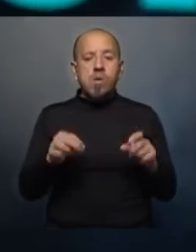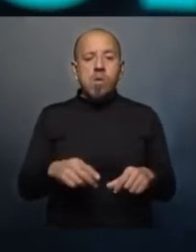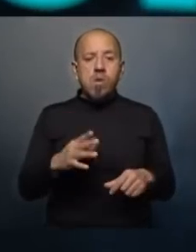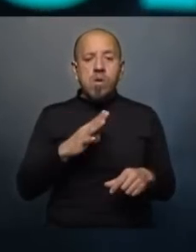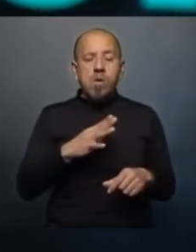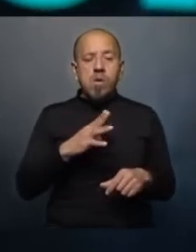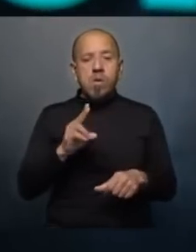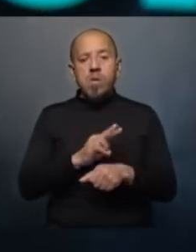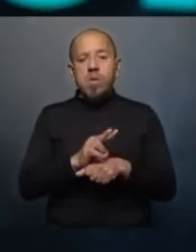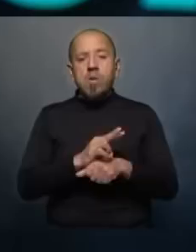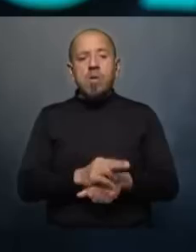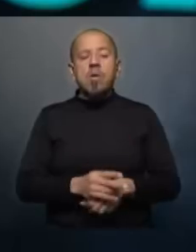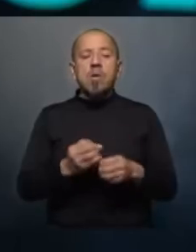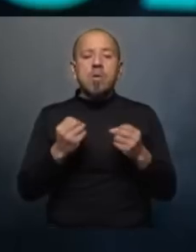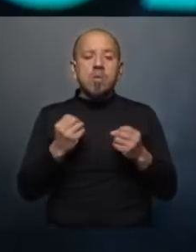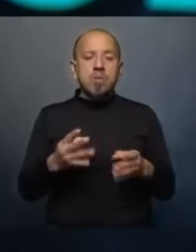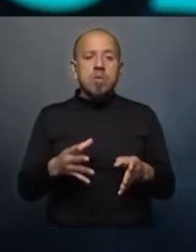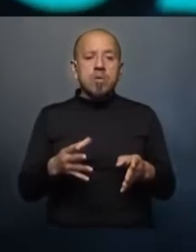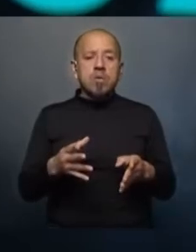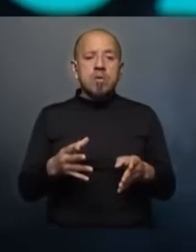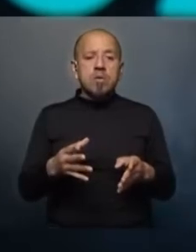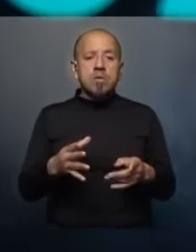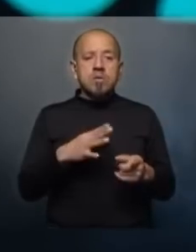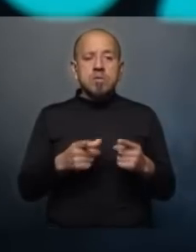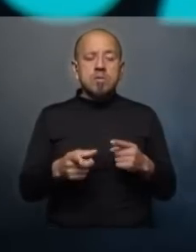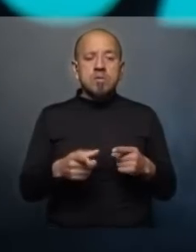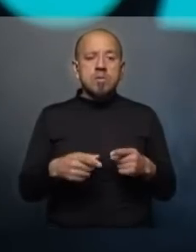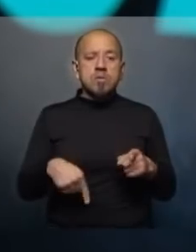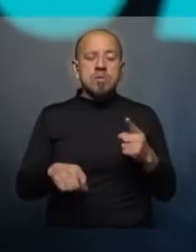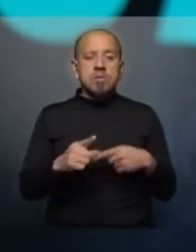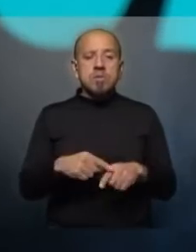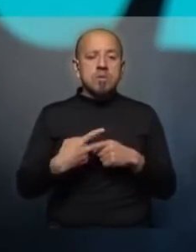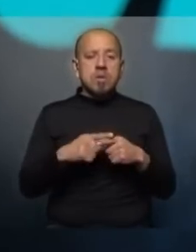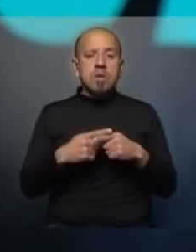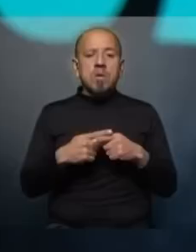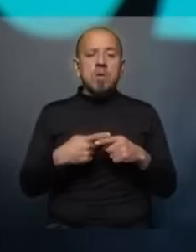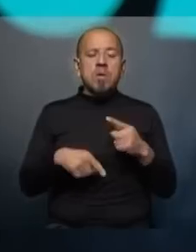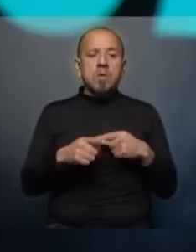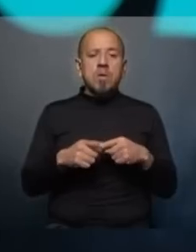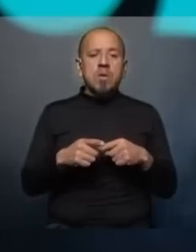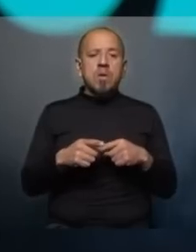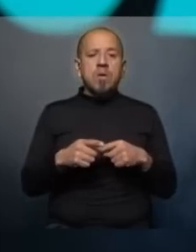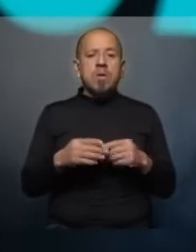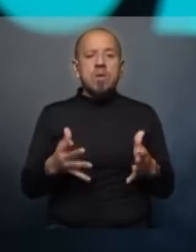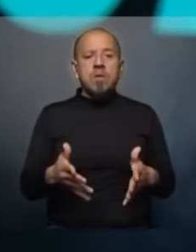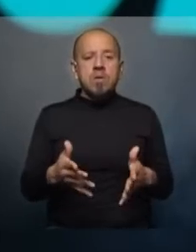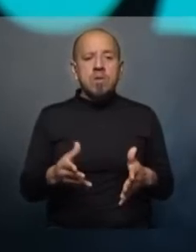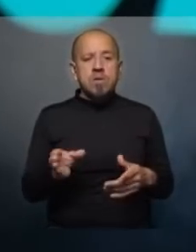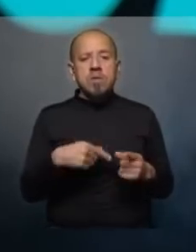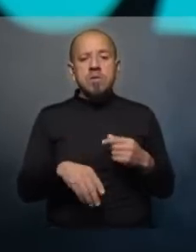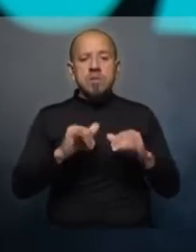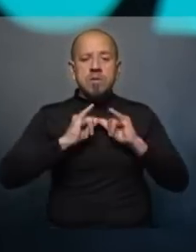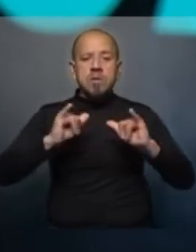defender y por eso es que constituyó una parte importante de la discusión que se dio en toda la campaña